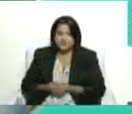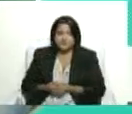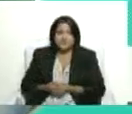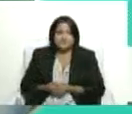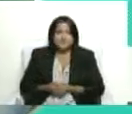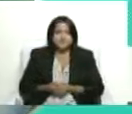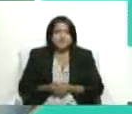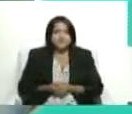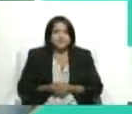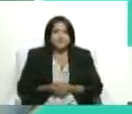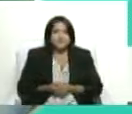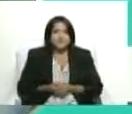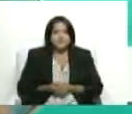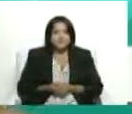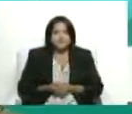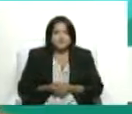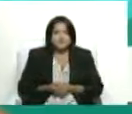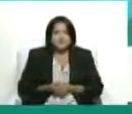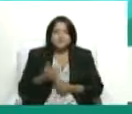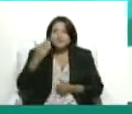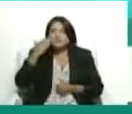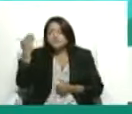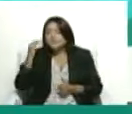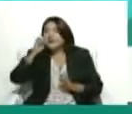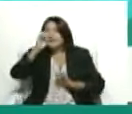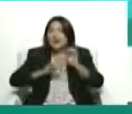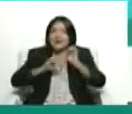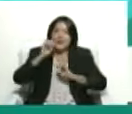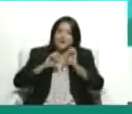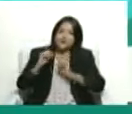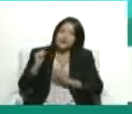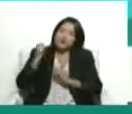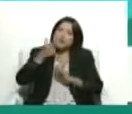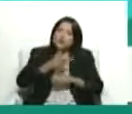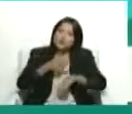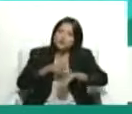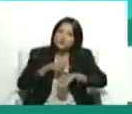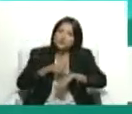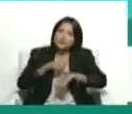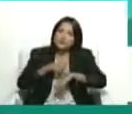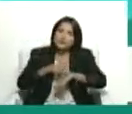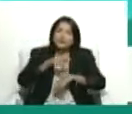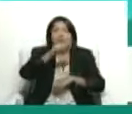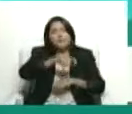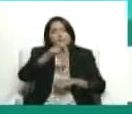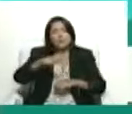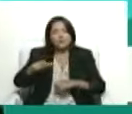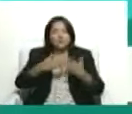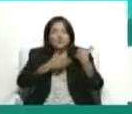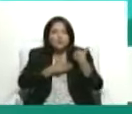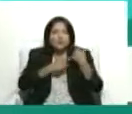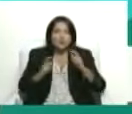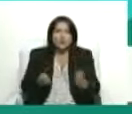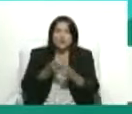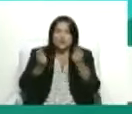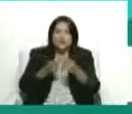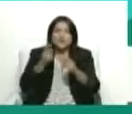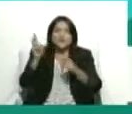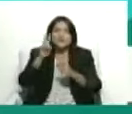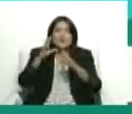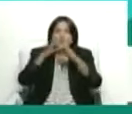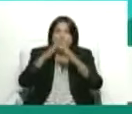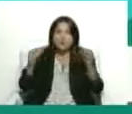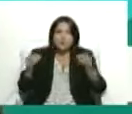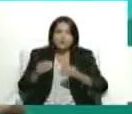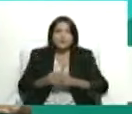Bien, allí escuchábamos entonces el balance que ofrecían a esta hora responsables del comando de campaña Venezuela Toda, donde además de